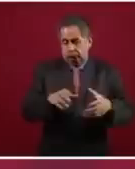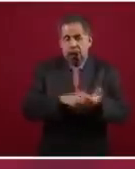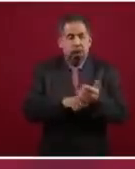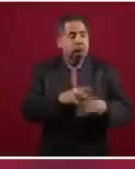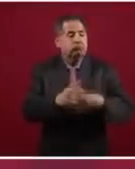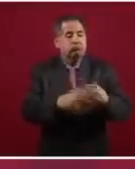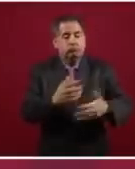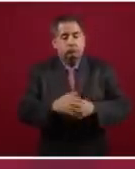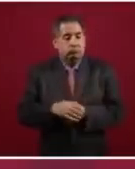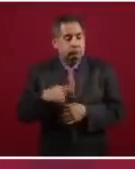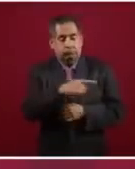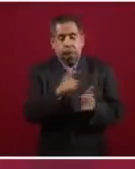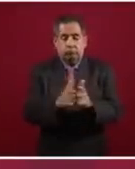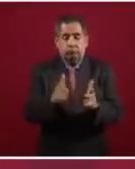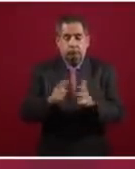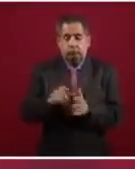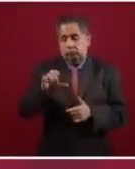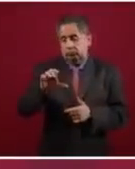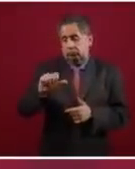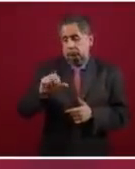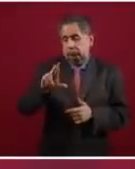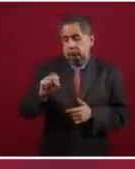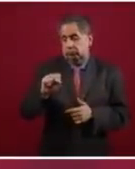Y Grupo Carso,